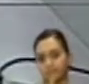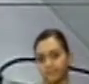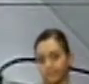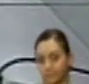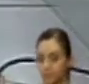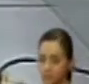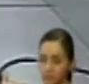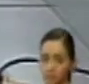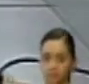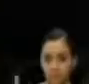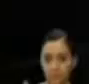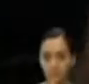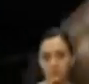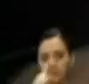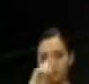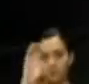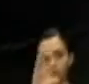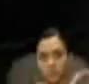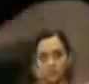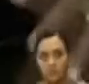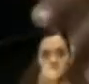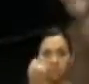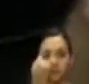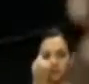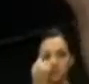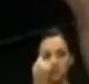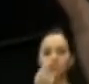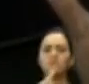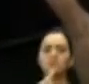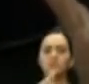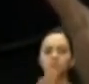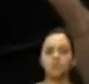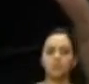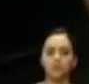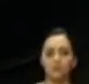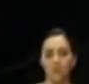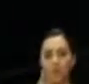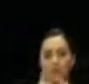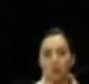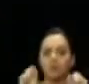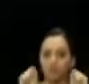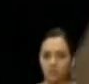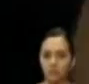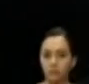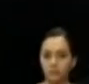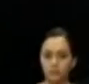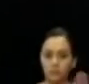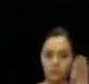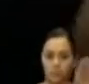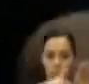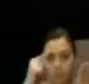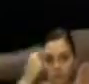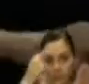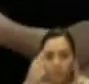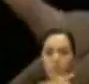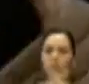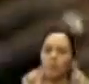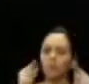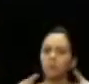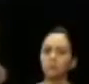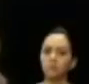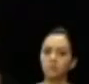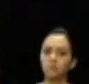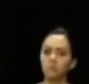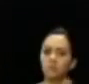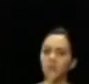organizaciones sociales entre campesinos e indígenas se han sumado al diálogo nacional. Esto de pronto se contrasta un poco con el